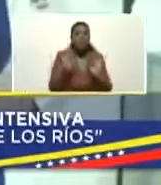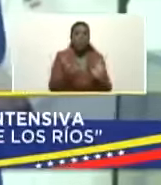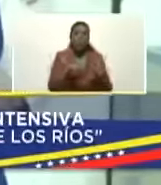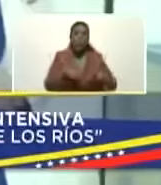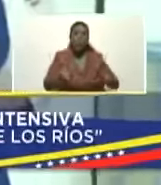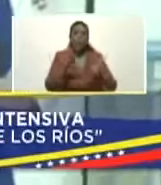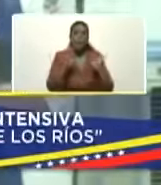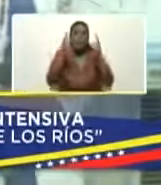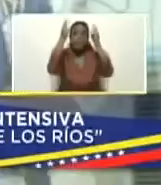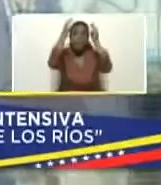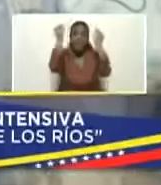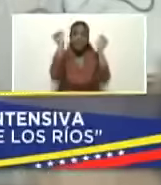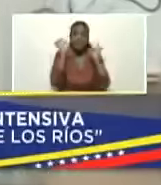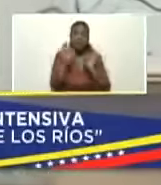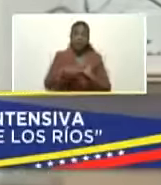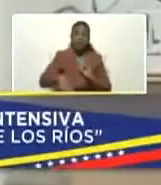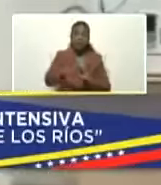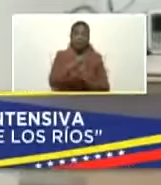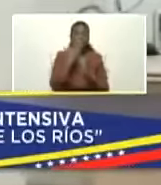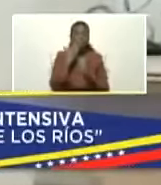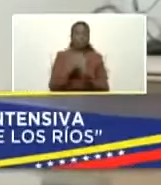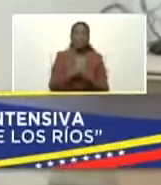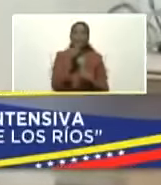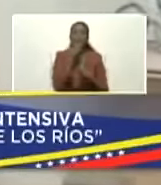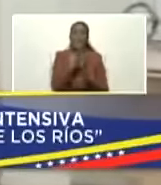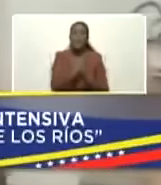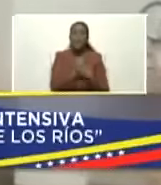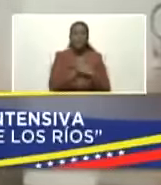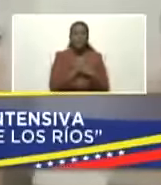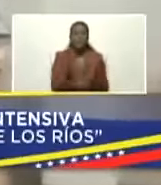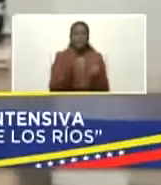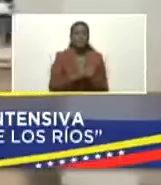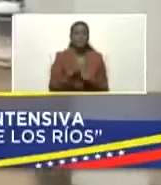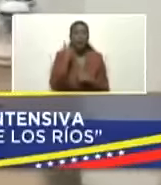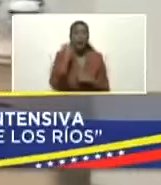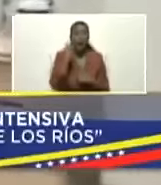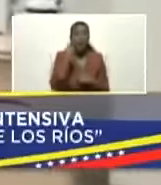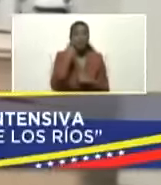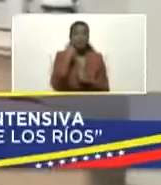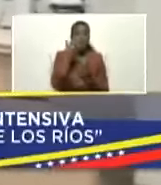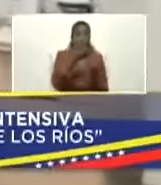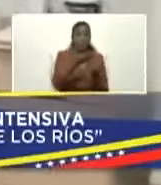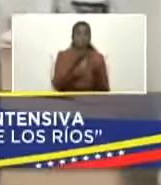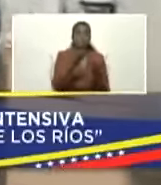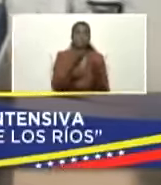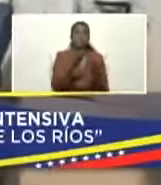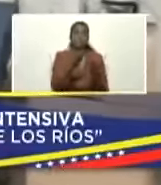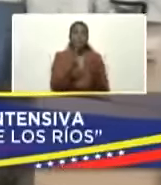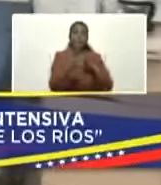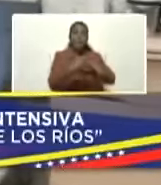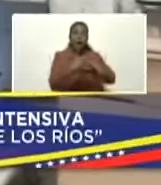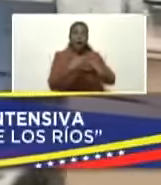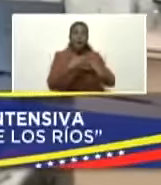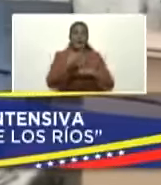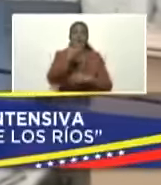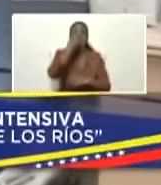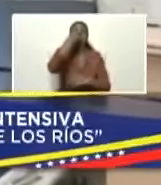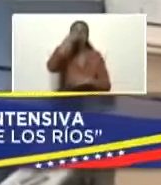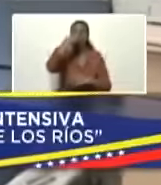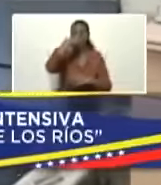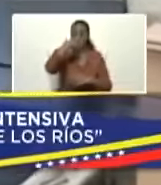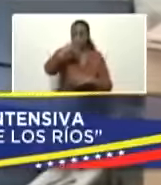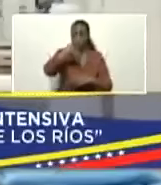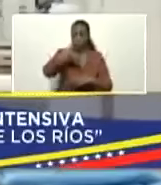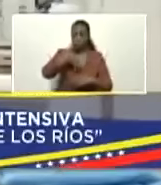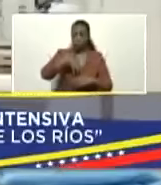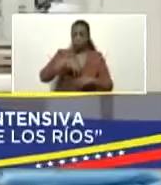los mejores especialistas de Venezuela en este hermoso hospital. También contamos con una máquina de gases arteriales